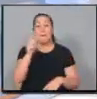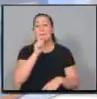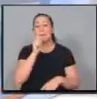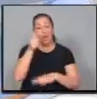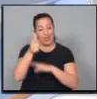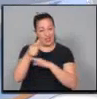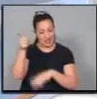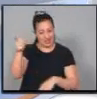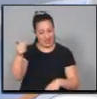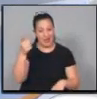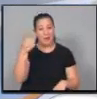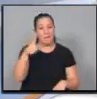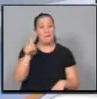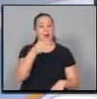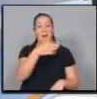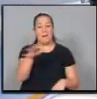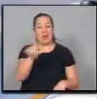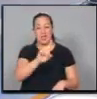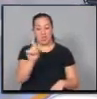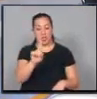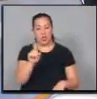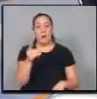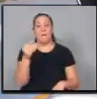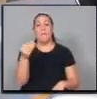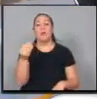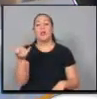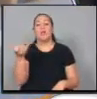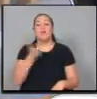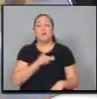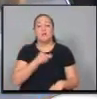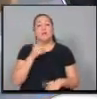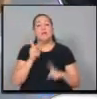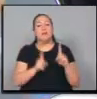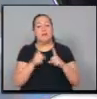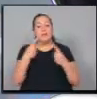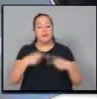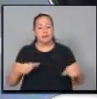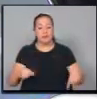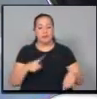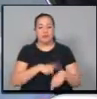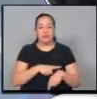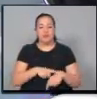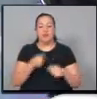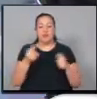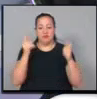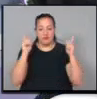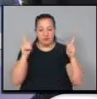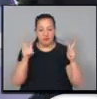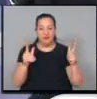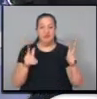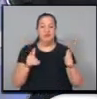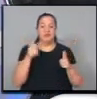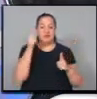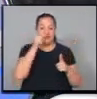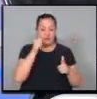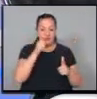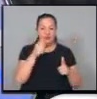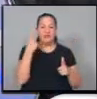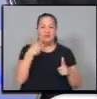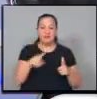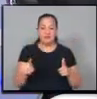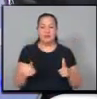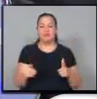no desde la playa, porque nos prometió algunas opciones a la hora de disfrutar de la feliz, pero con un